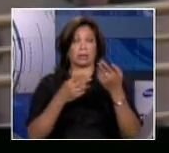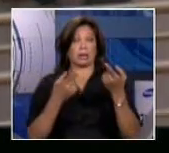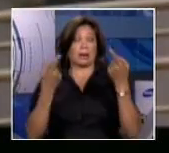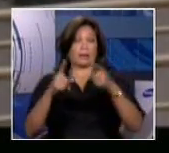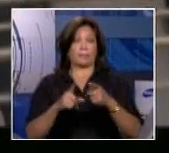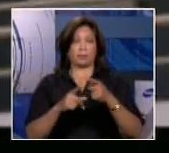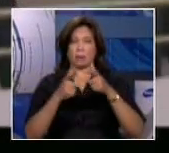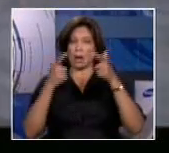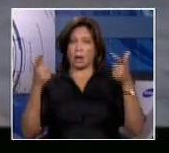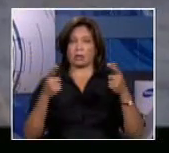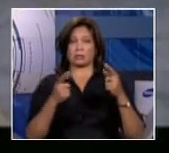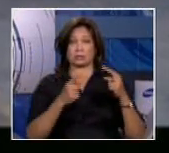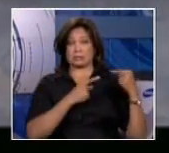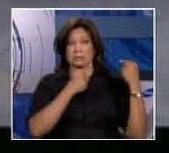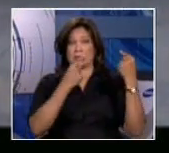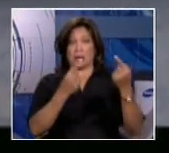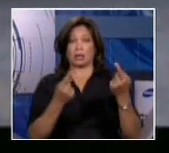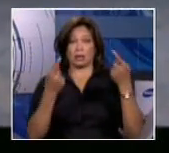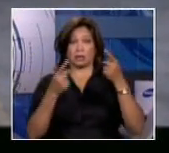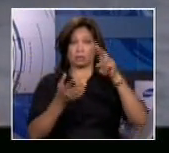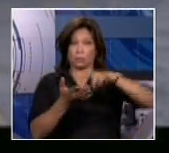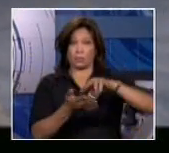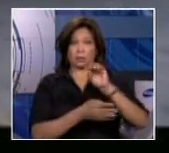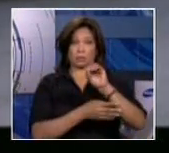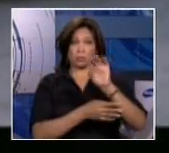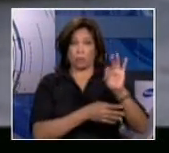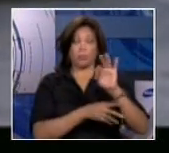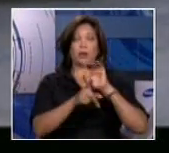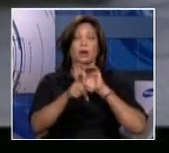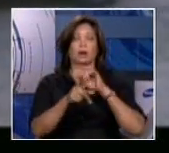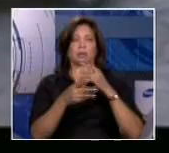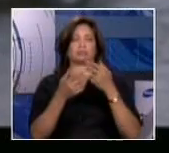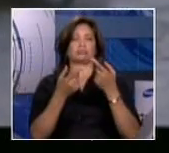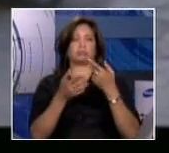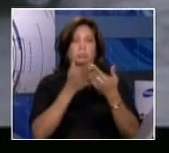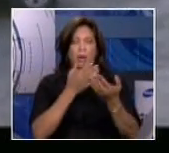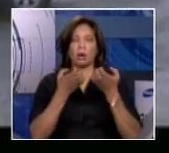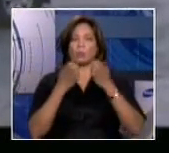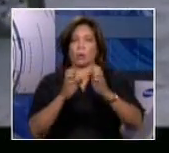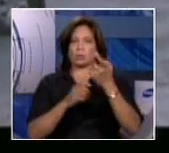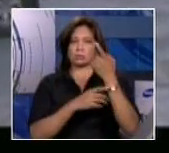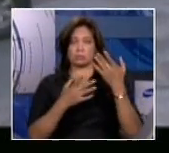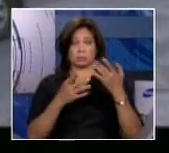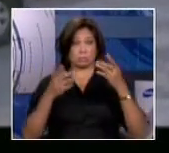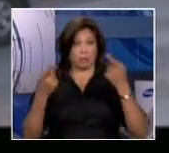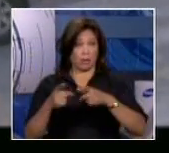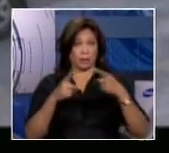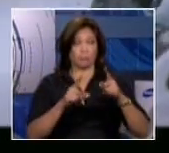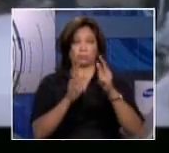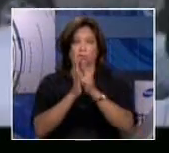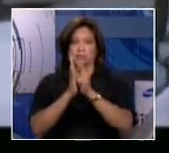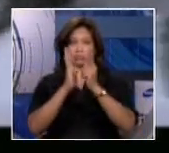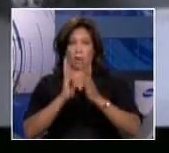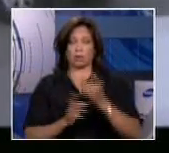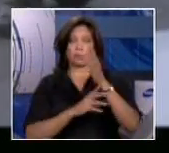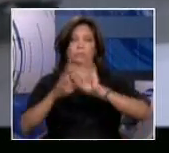más grande desde el 2009. Cabe destacar que este traslado fue hecho pese a los constantes esfuerzos realizados por los abogados